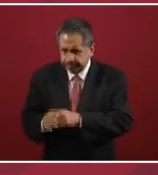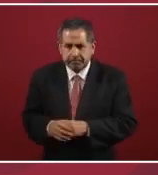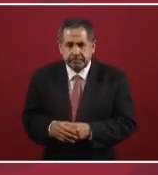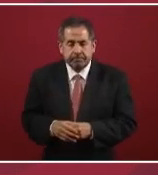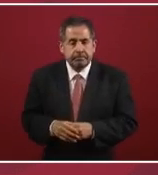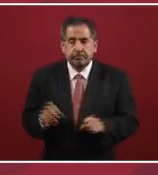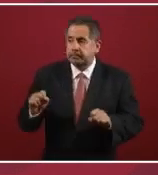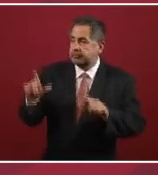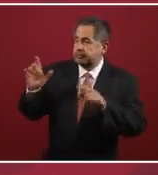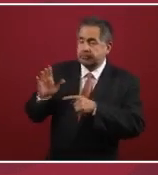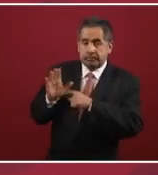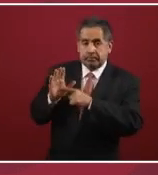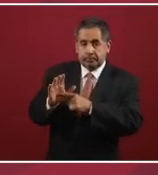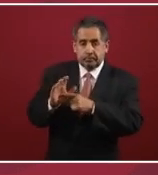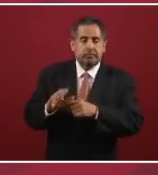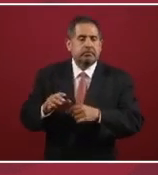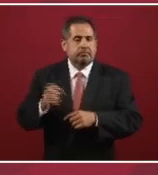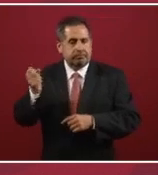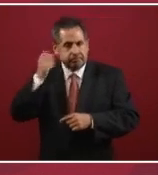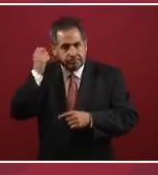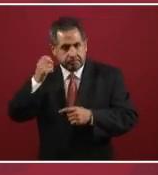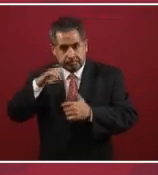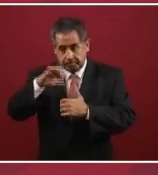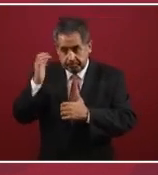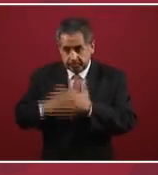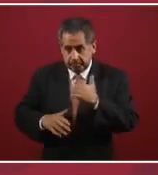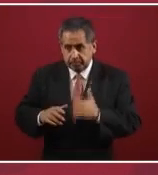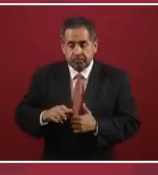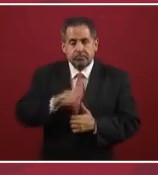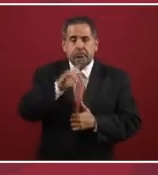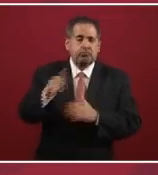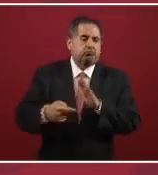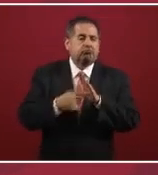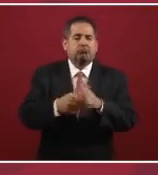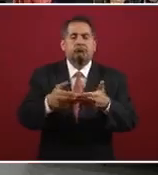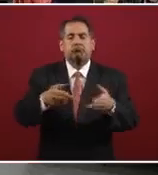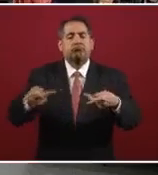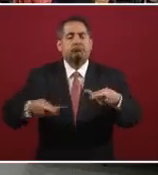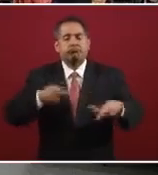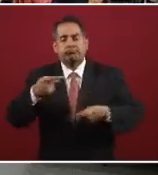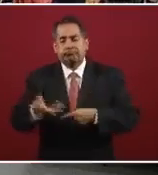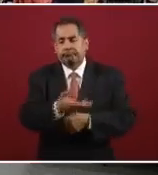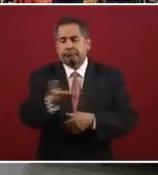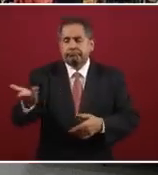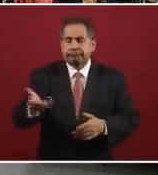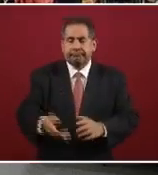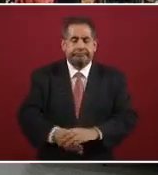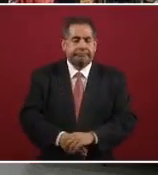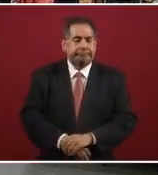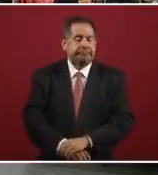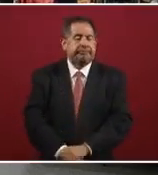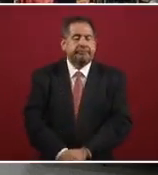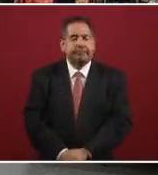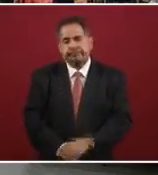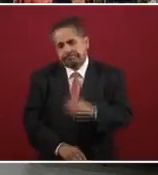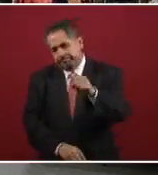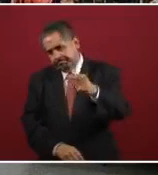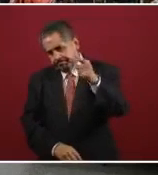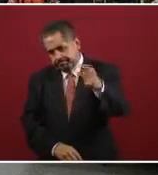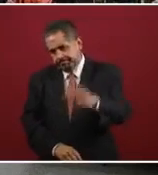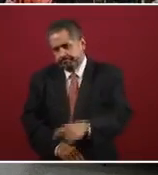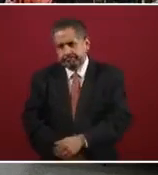la exposición y abrimos la sesión de preguntas y respuestas por atrás